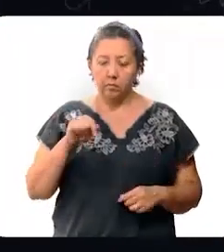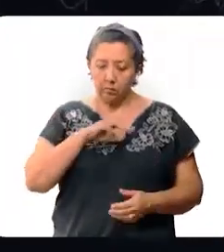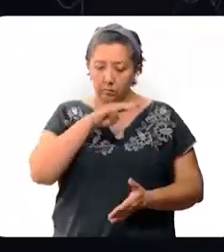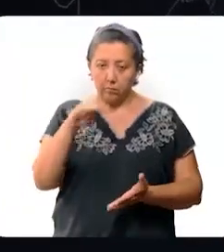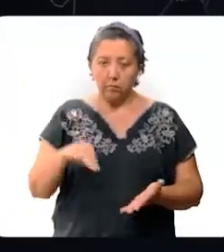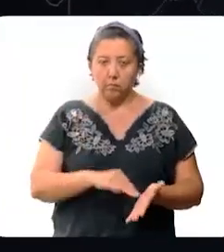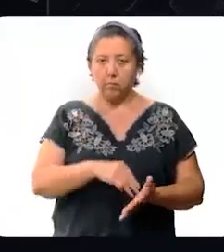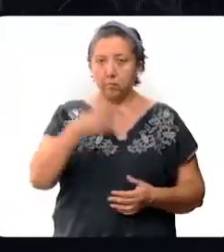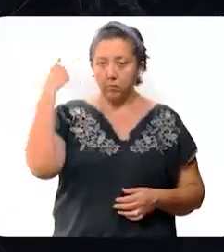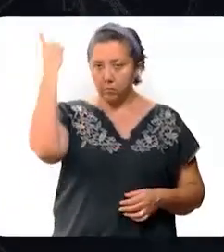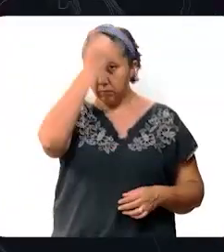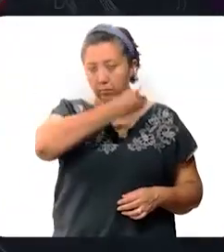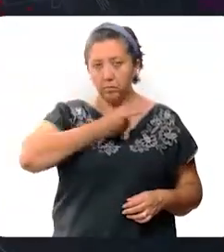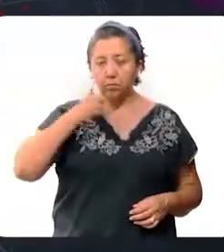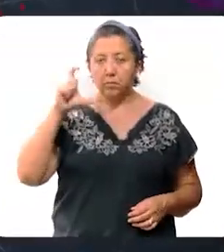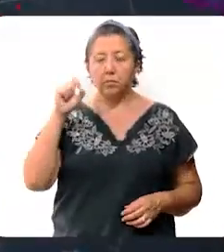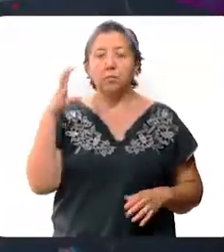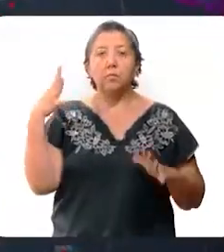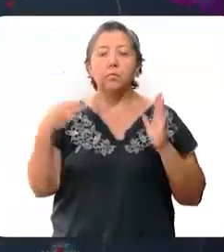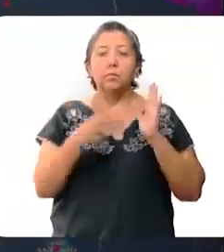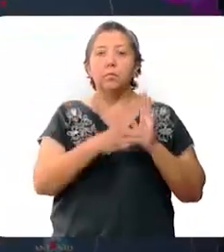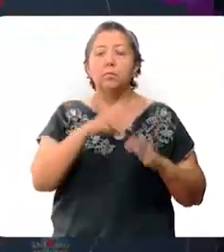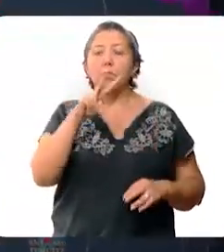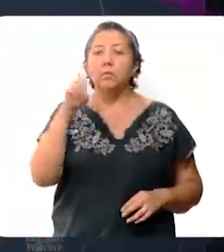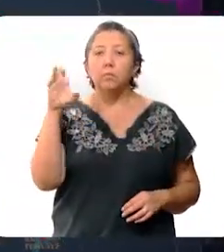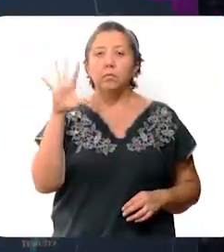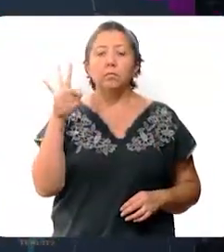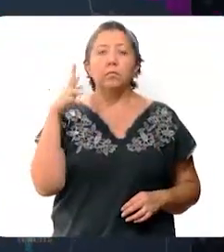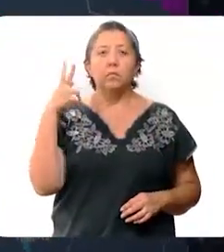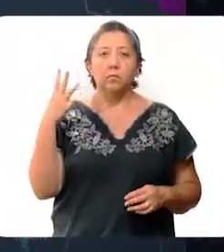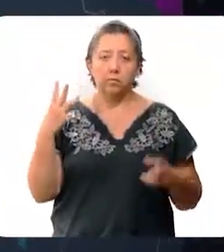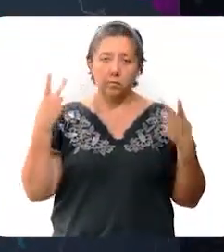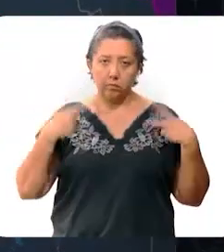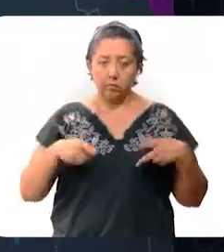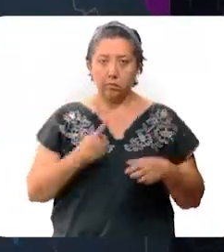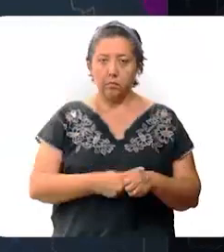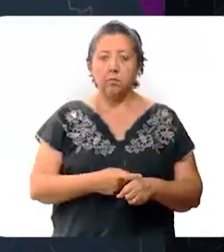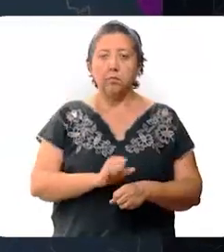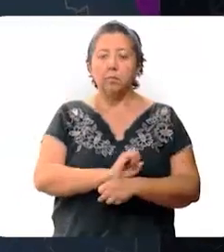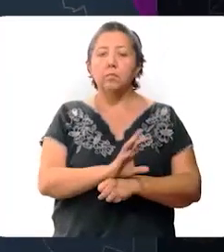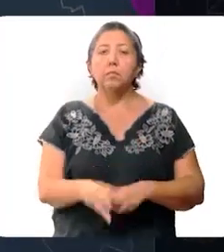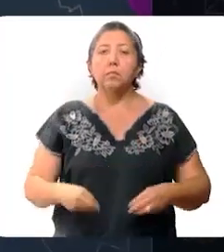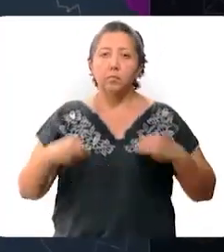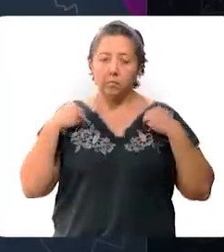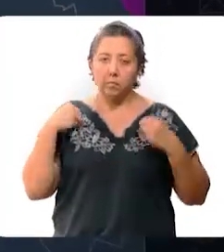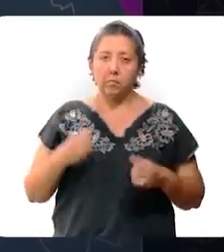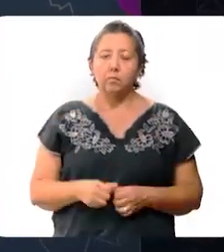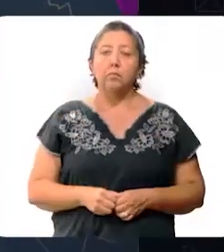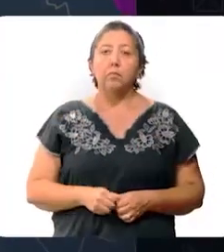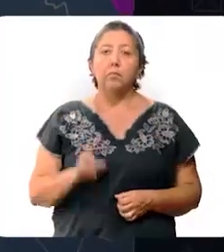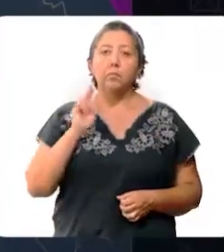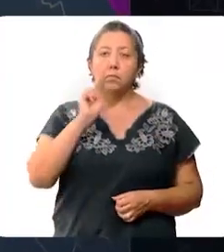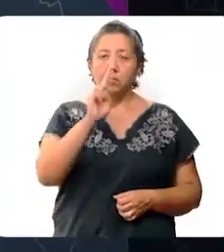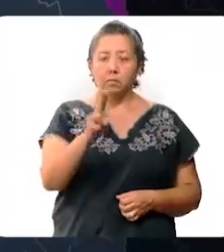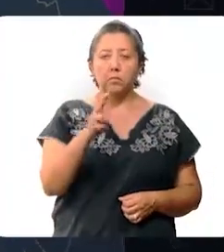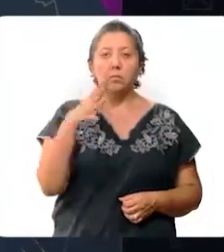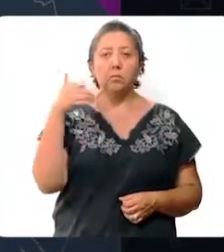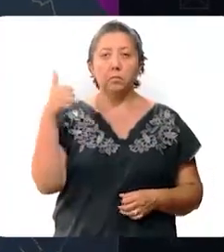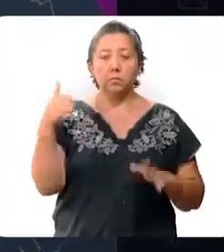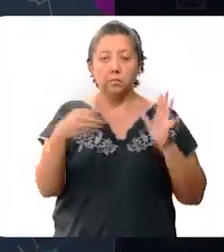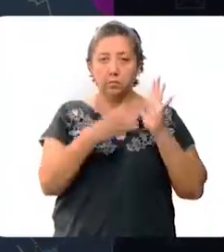en Mérida se han diagnosticado 24,243 personas contagiadas de coronavirus, que viven en la zona